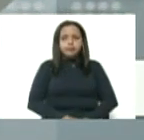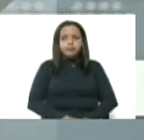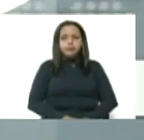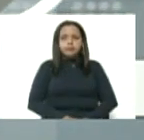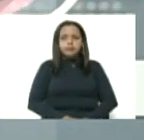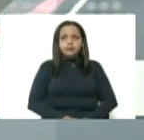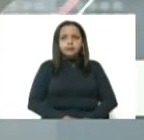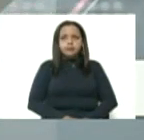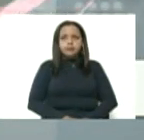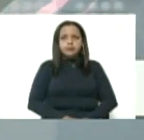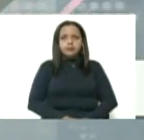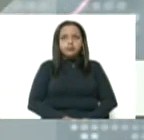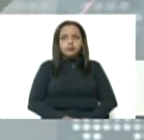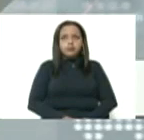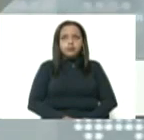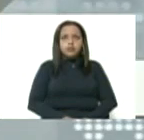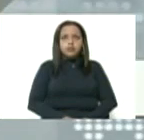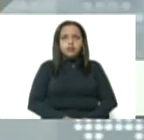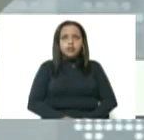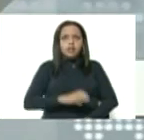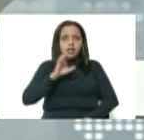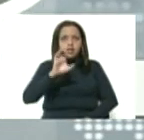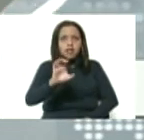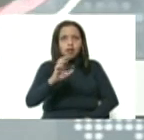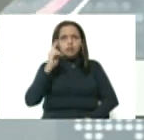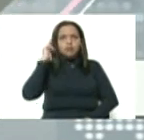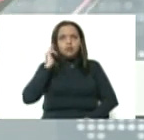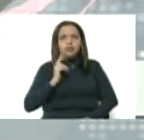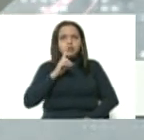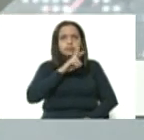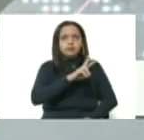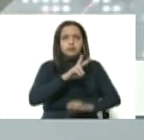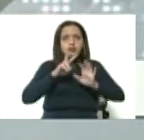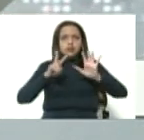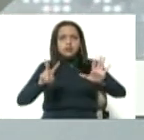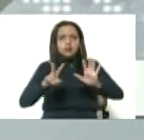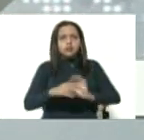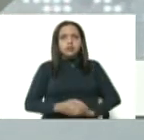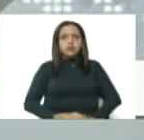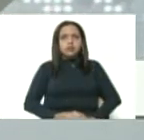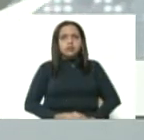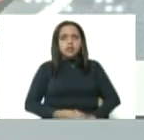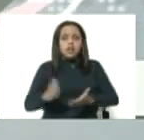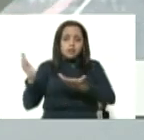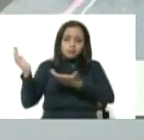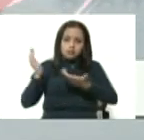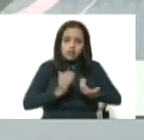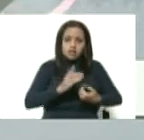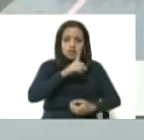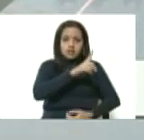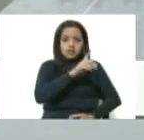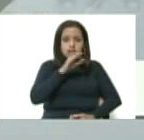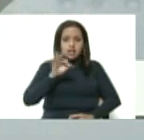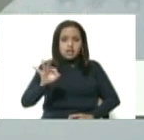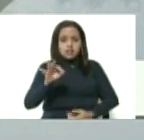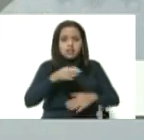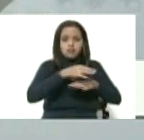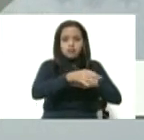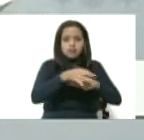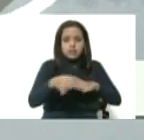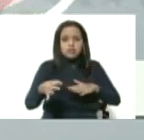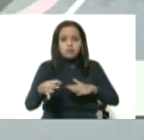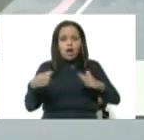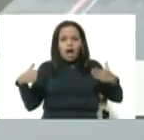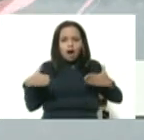Con respecto a los casos del estado de Bolívar, que son 27, provienen 13 del municipio de Angostura de